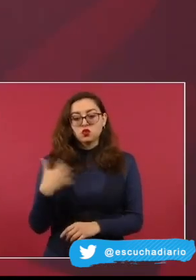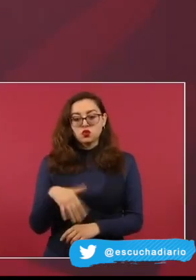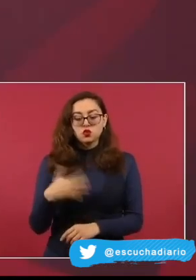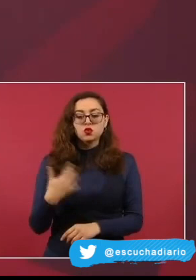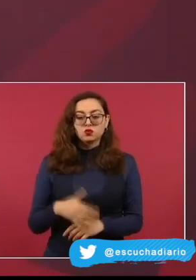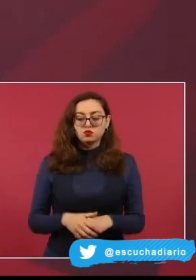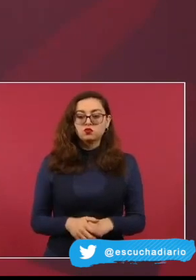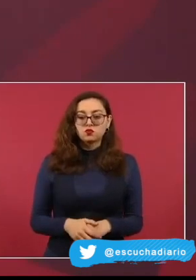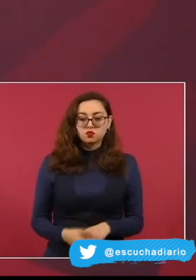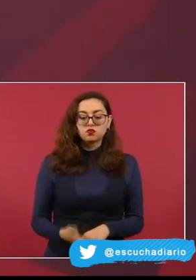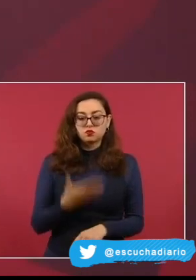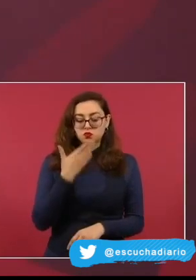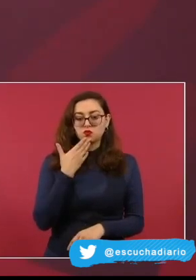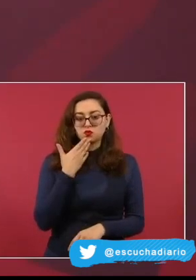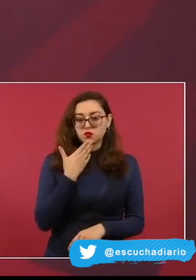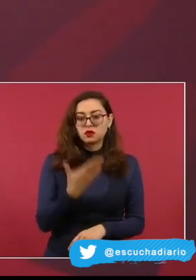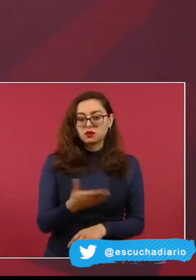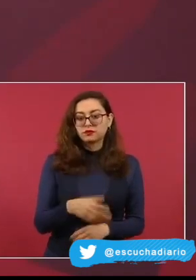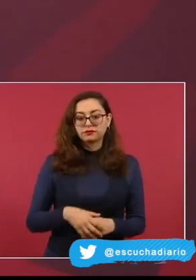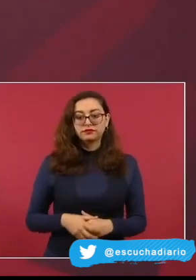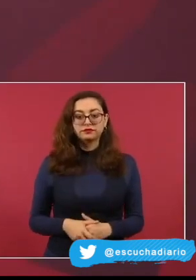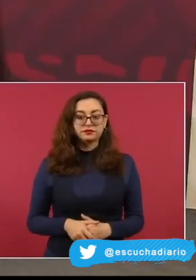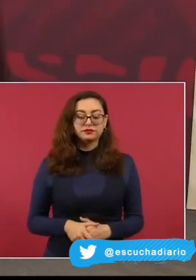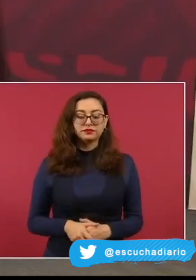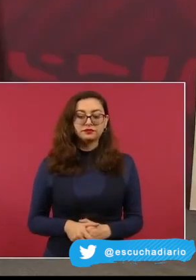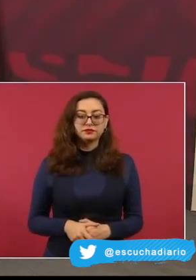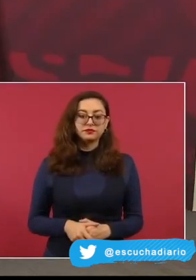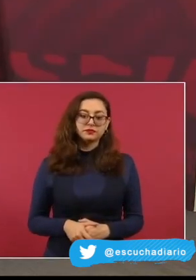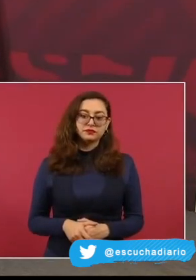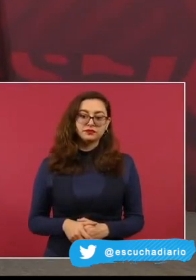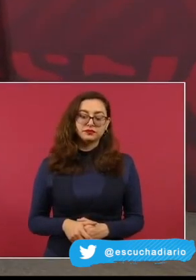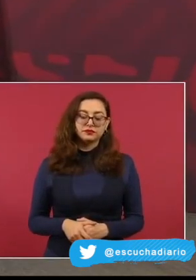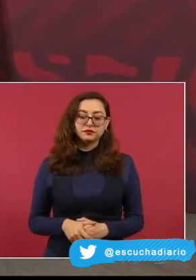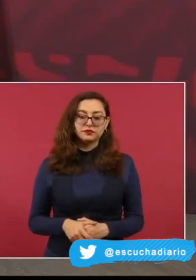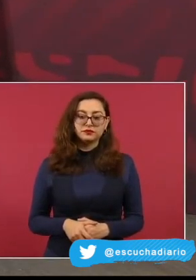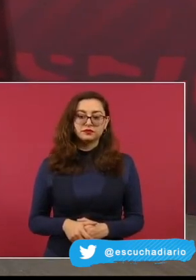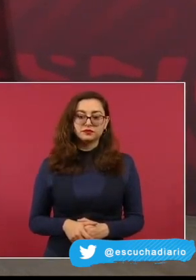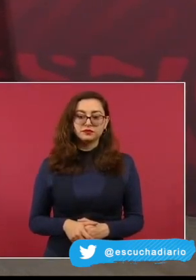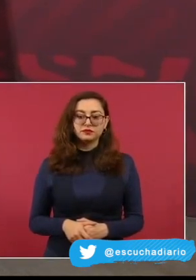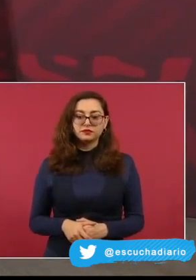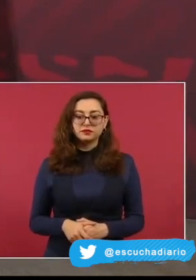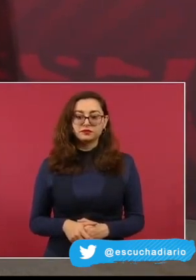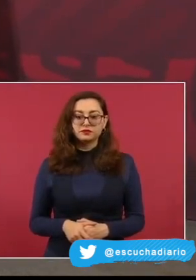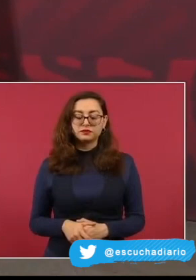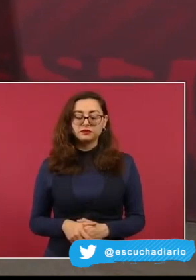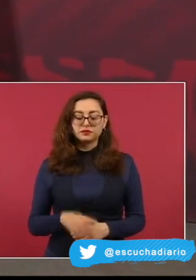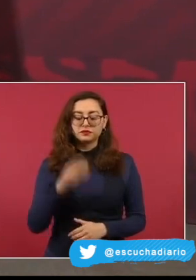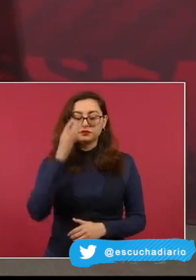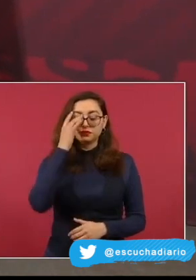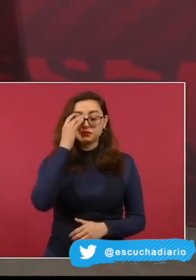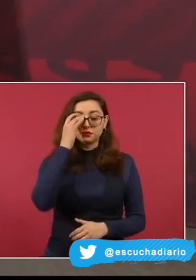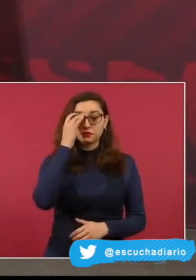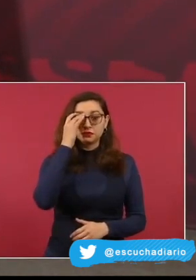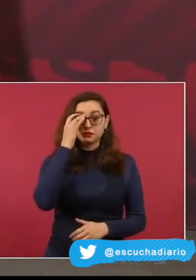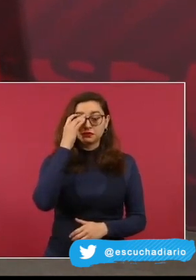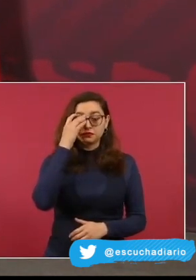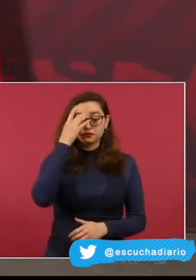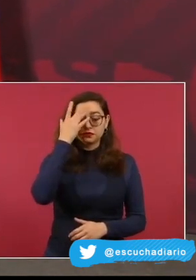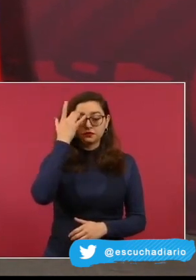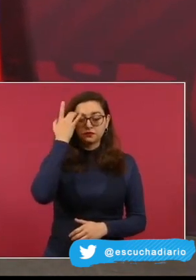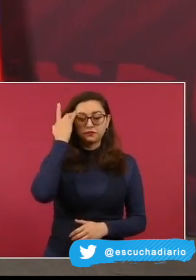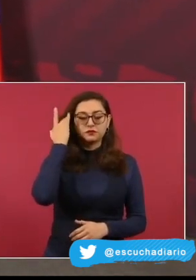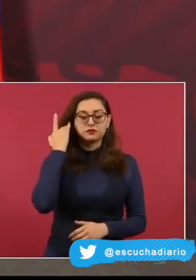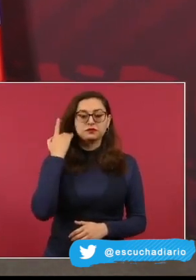presidente comentó que dentro de los elementos favorables para la estabilidad de la economía es que el peso mexicano se ha fortalecido como no se había visto